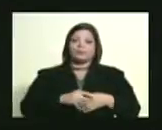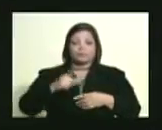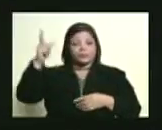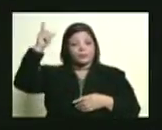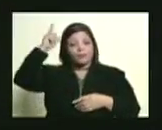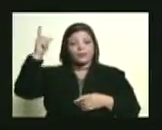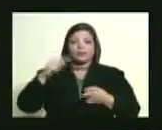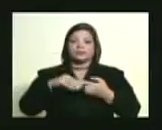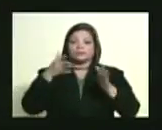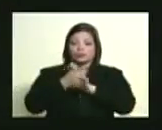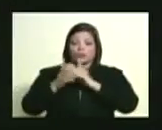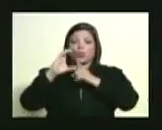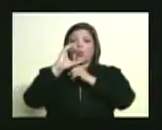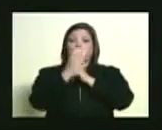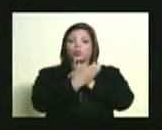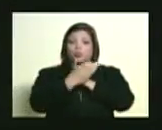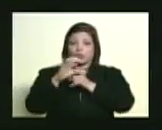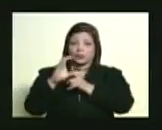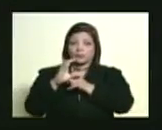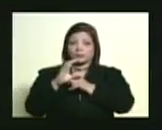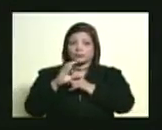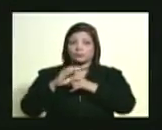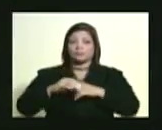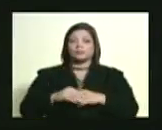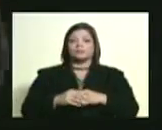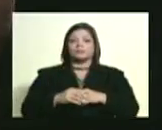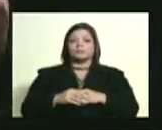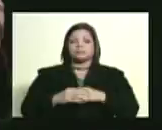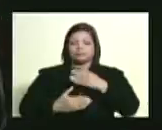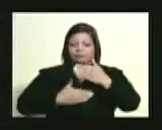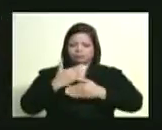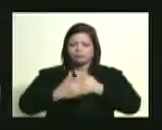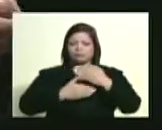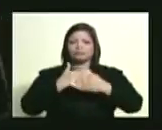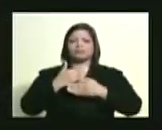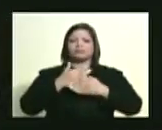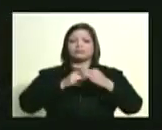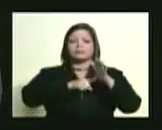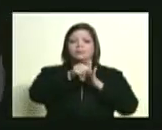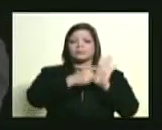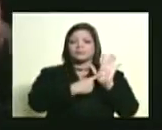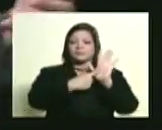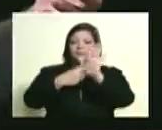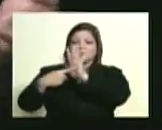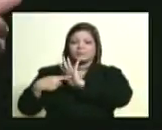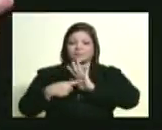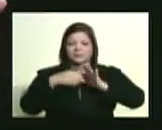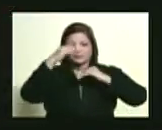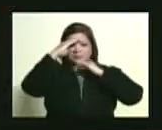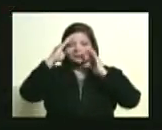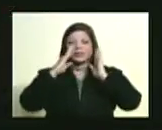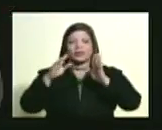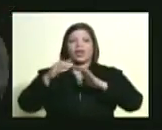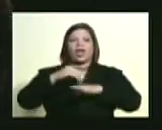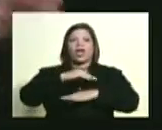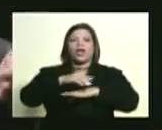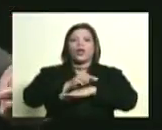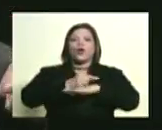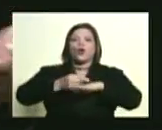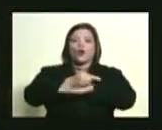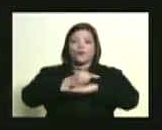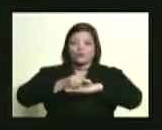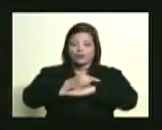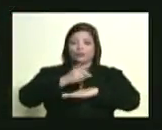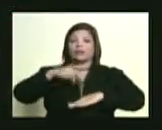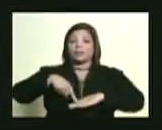través del hecho cultural nosotros queremos proyectar no solamente a la atención del gobierno nacional, sino a que el pueblo